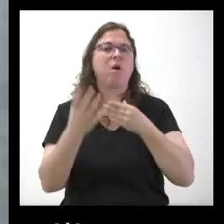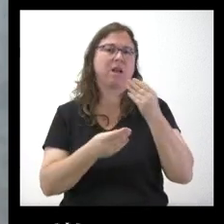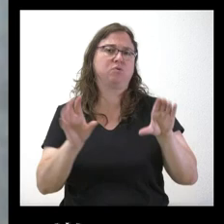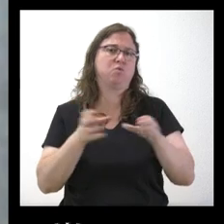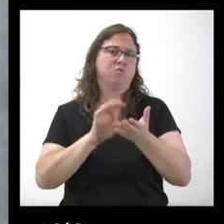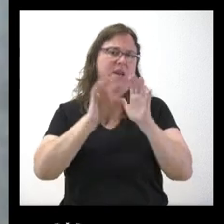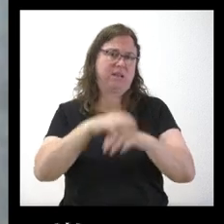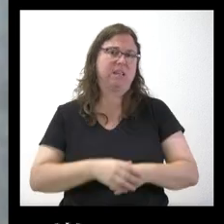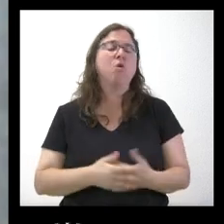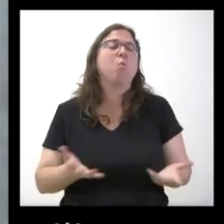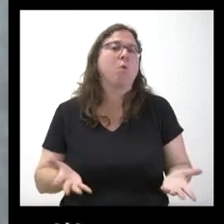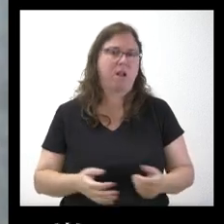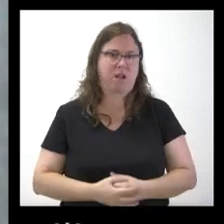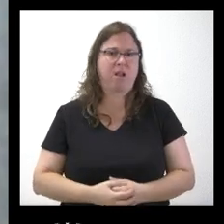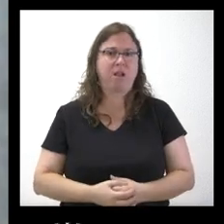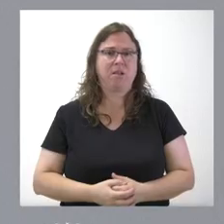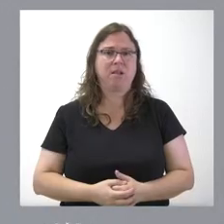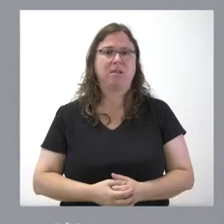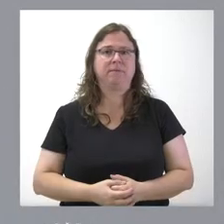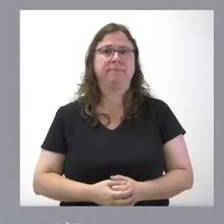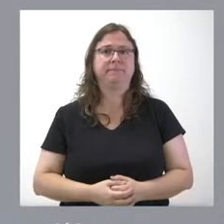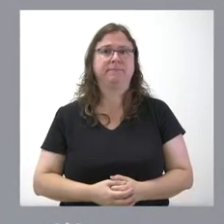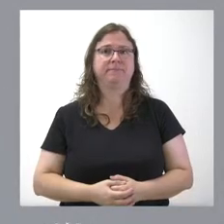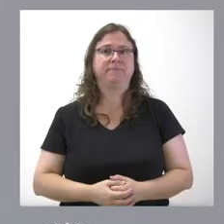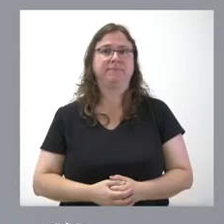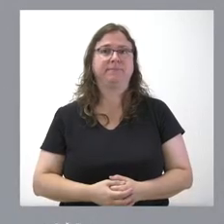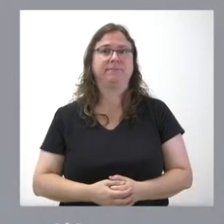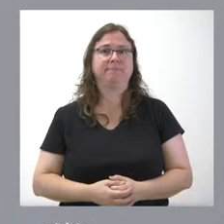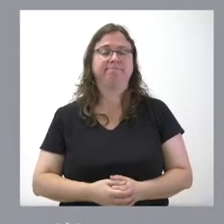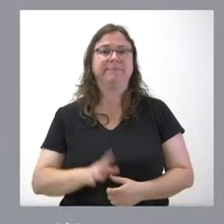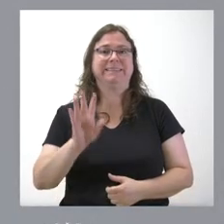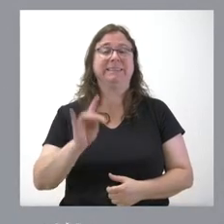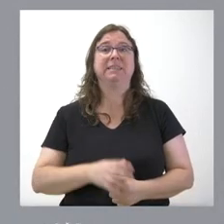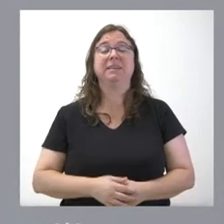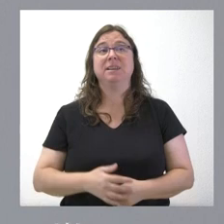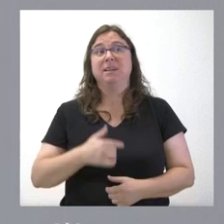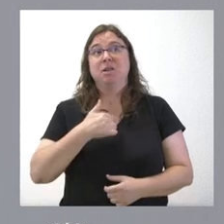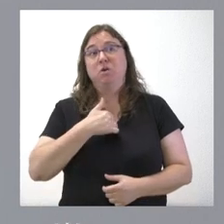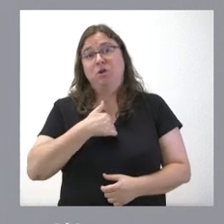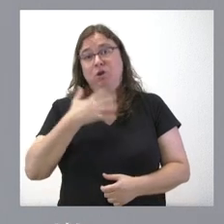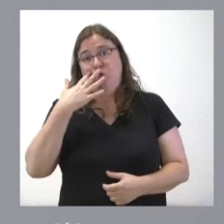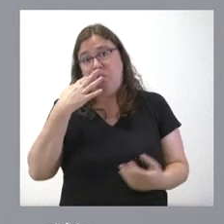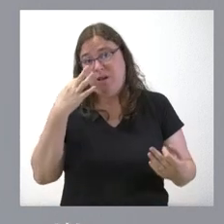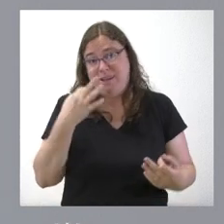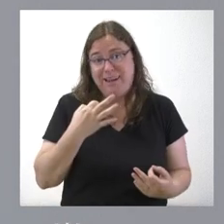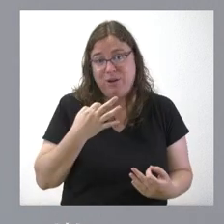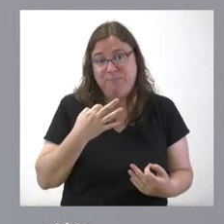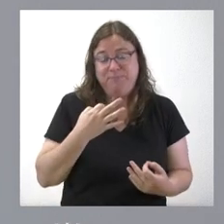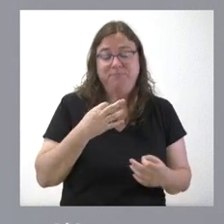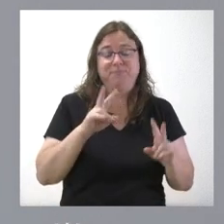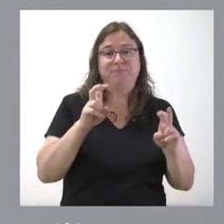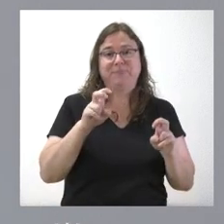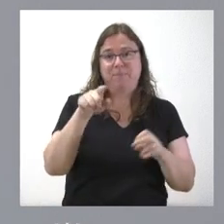este sentido Muchas gracias sí yo creo que en relación con la posición